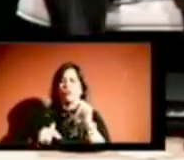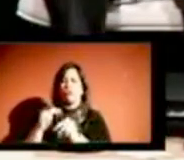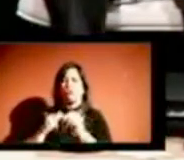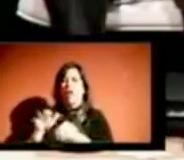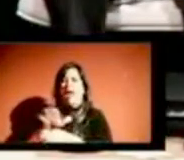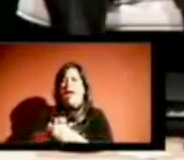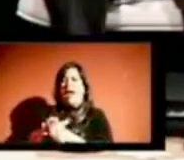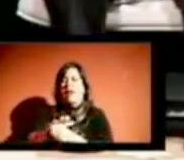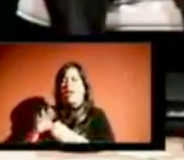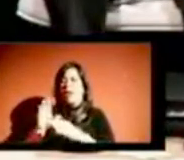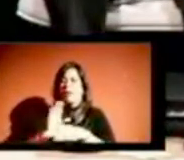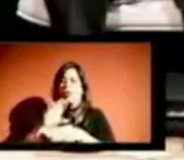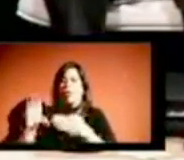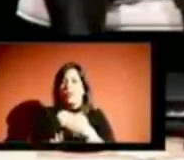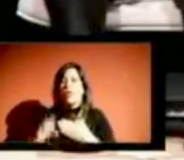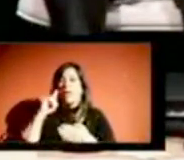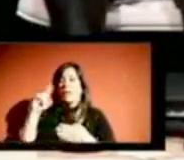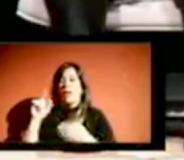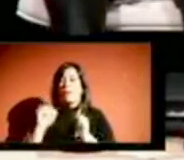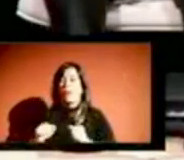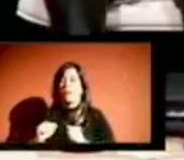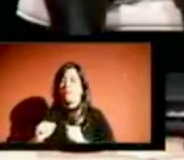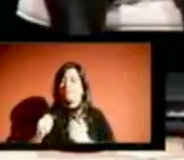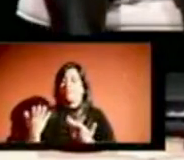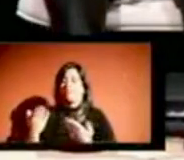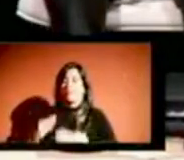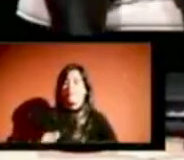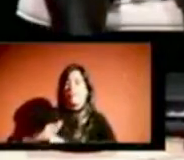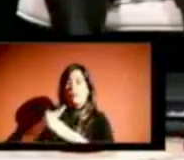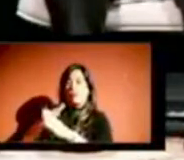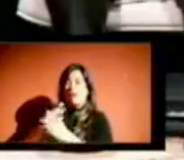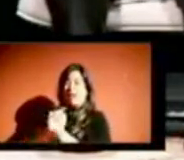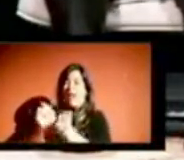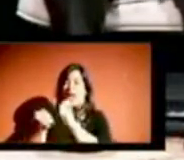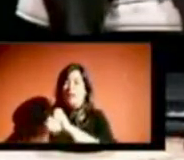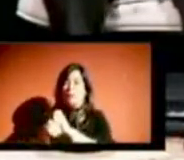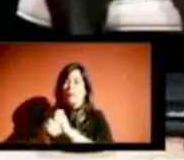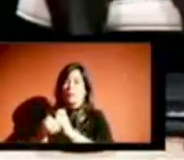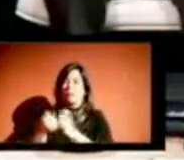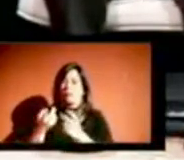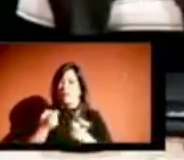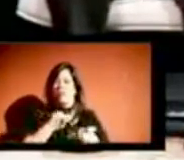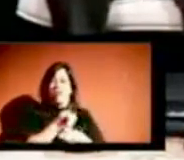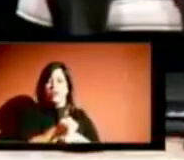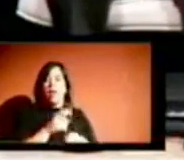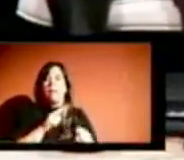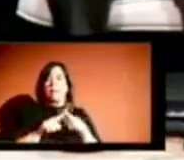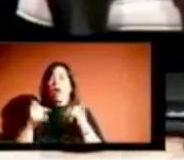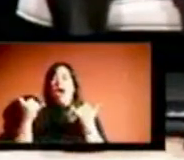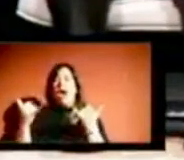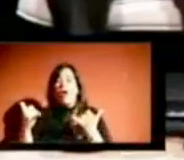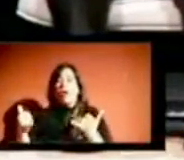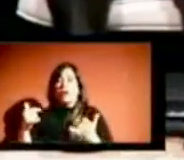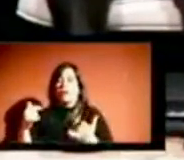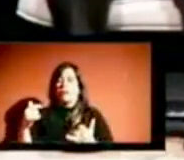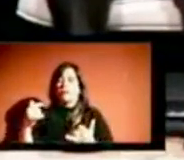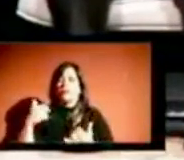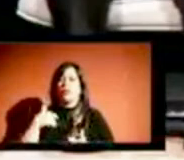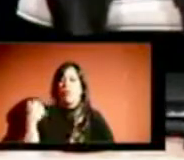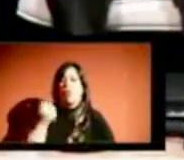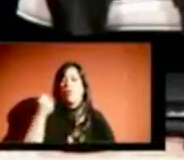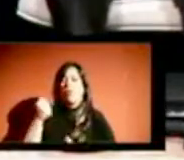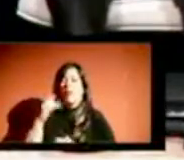y medidas para combatir el cambio climático. Y ahora quedaron algunas que yo no acogí por falta de información